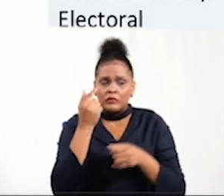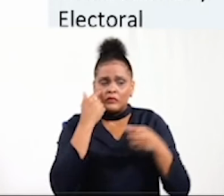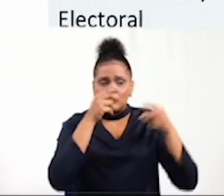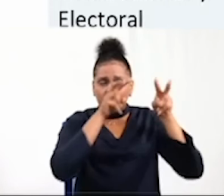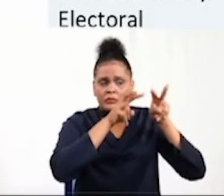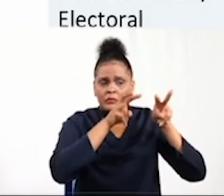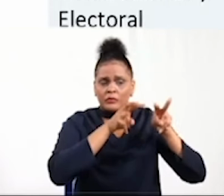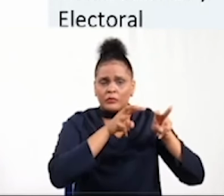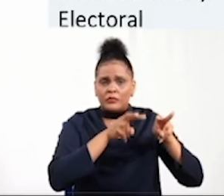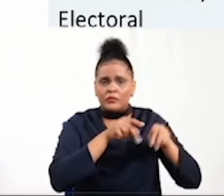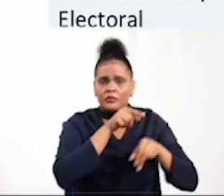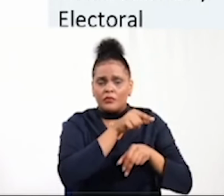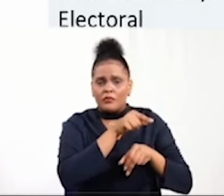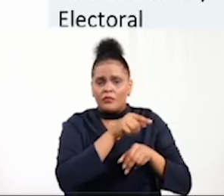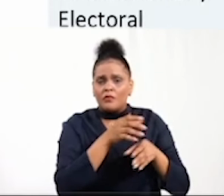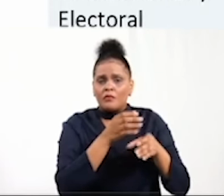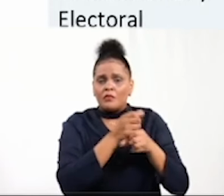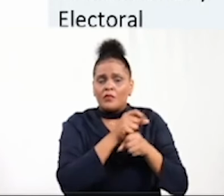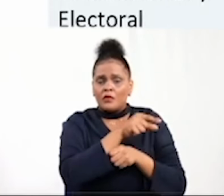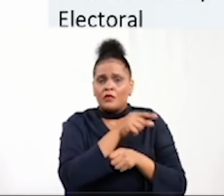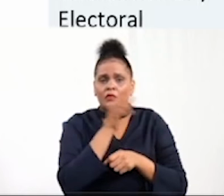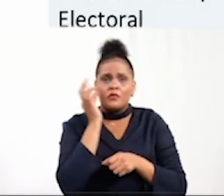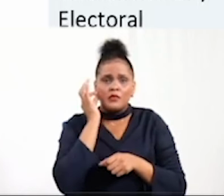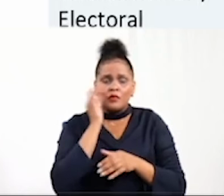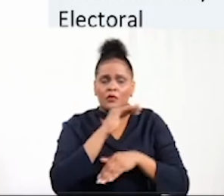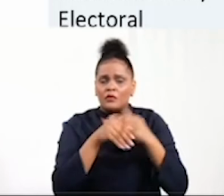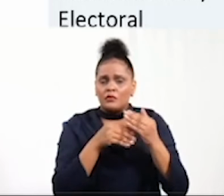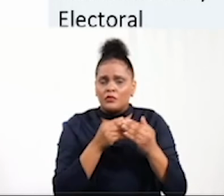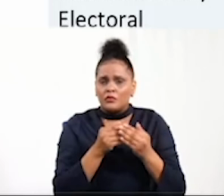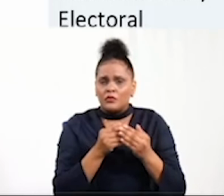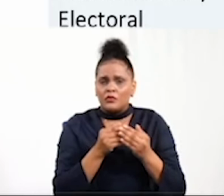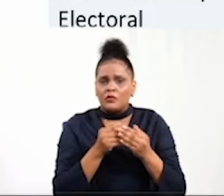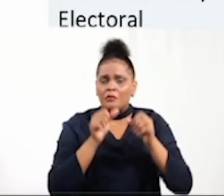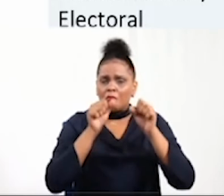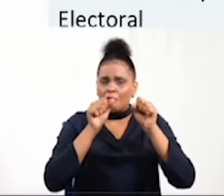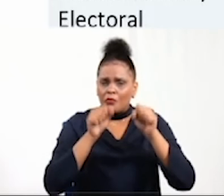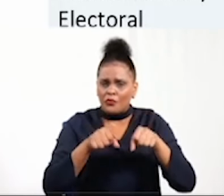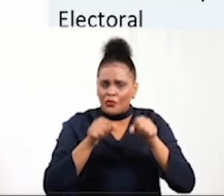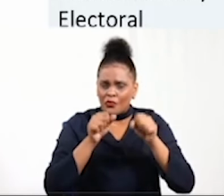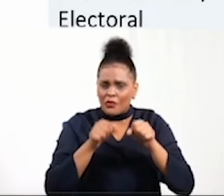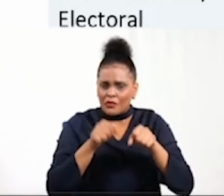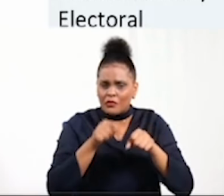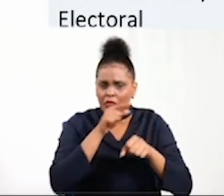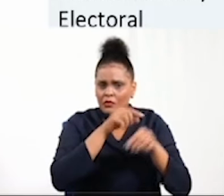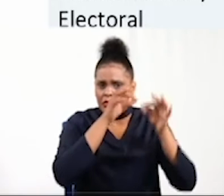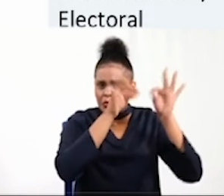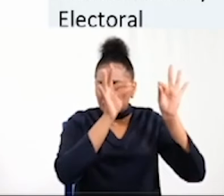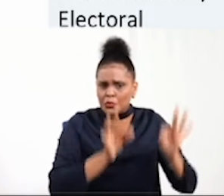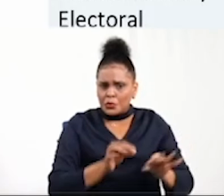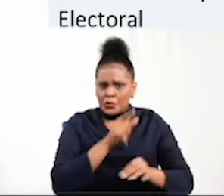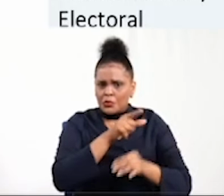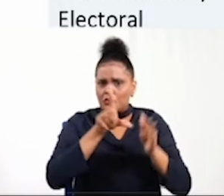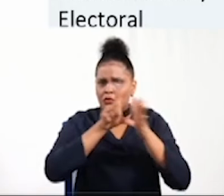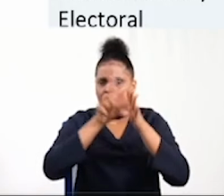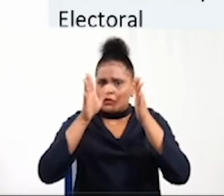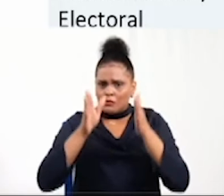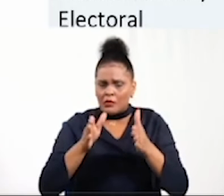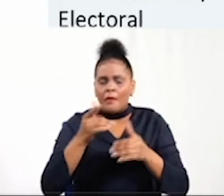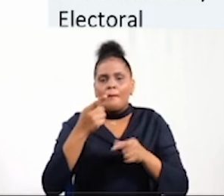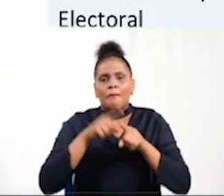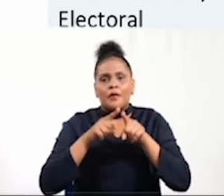les mostré menos del 20 por ciento de mujeres son parlamentarias y en la propia estructura legislativa porque